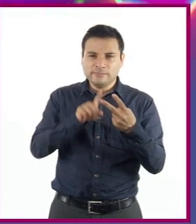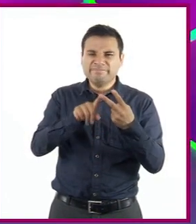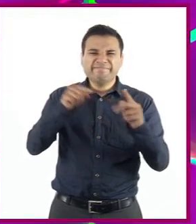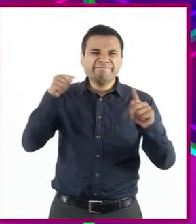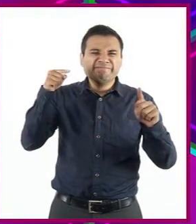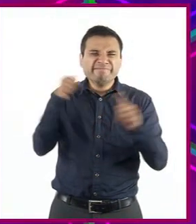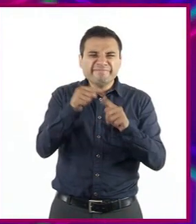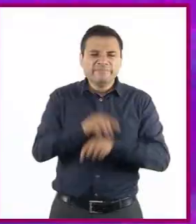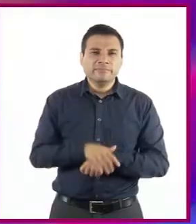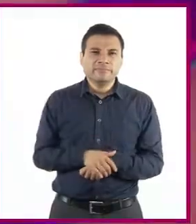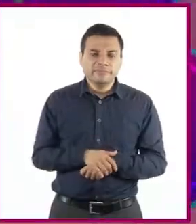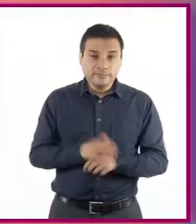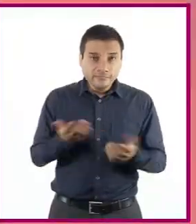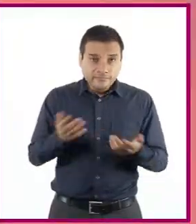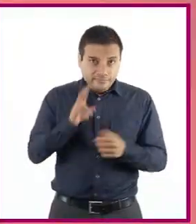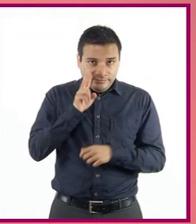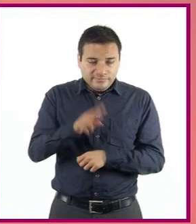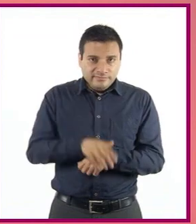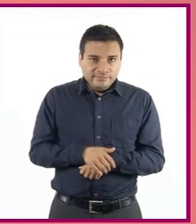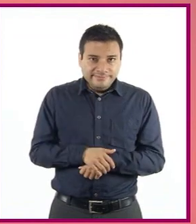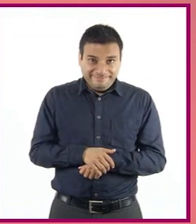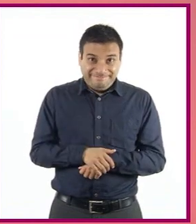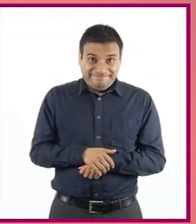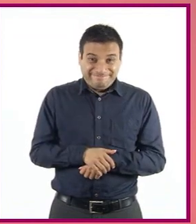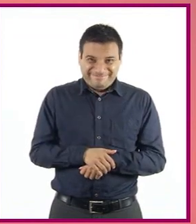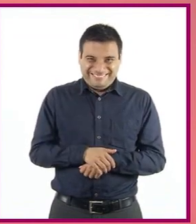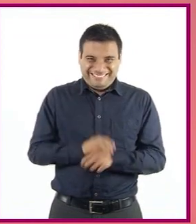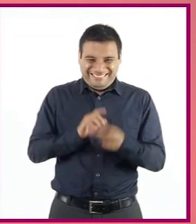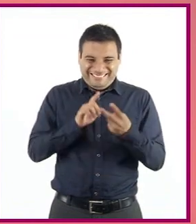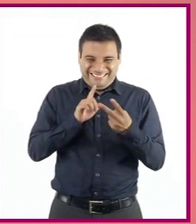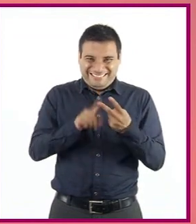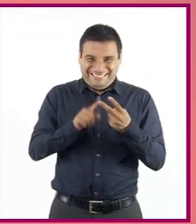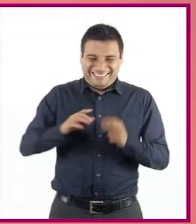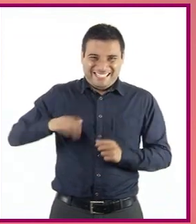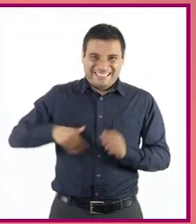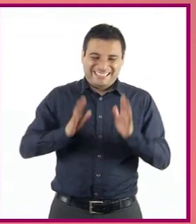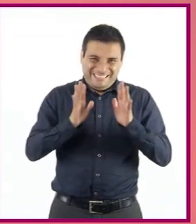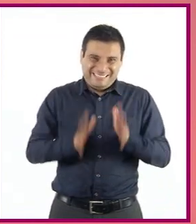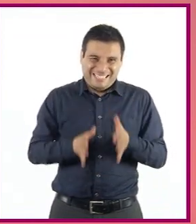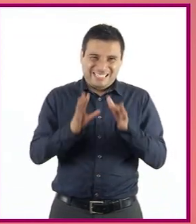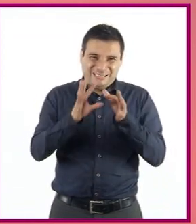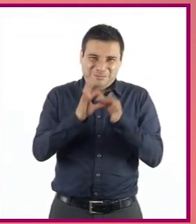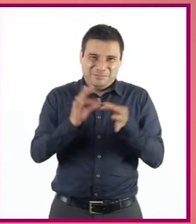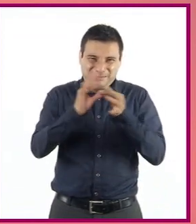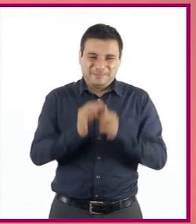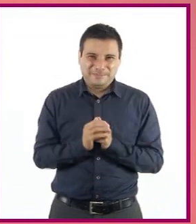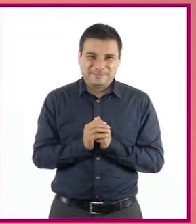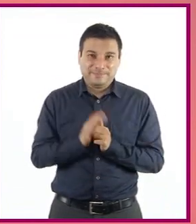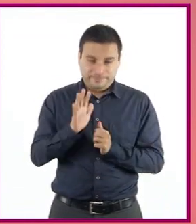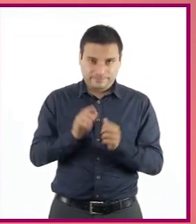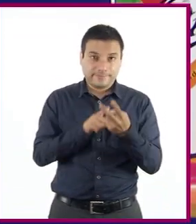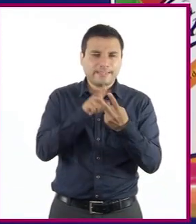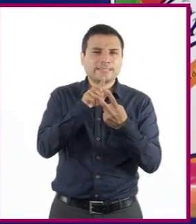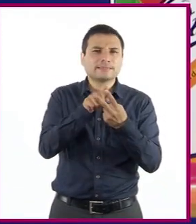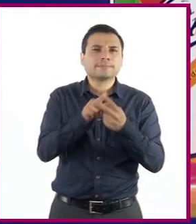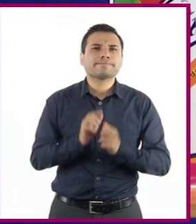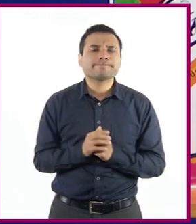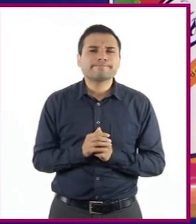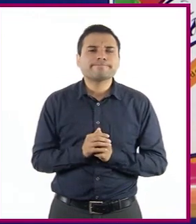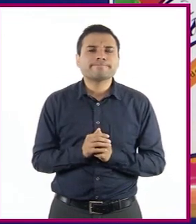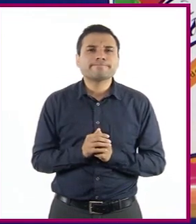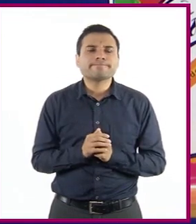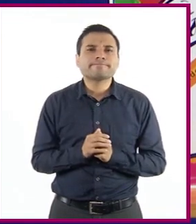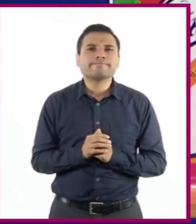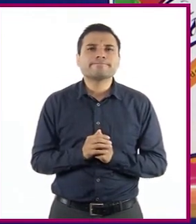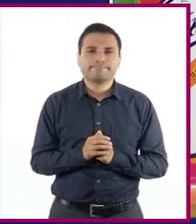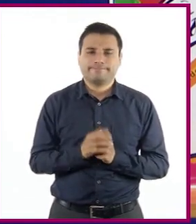concretamente. Uno de ellos ya lo comentamos anteriormente y el otro, que es también, en este caso